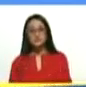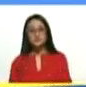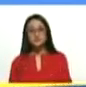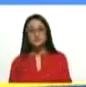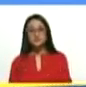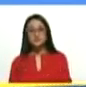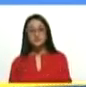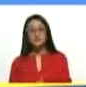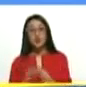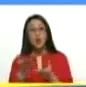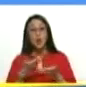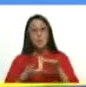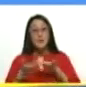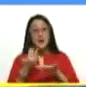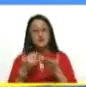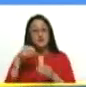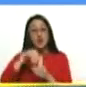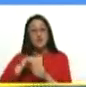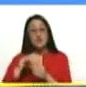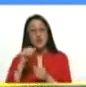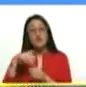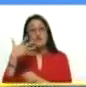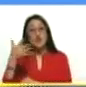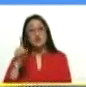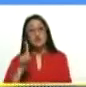todo su comercio interior y exterior,